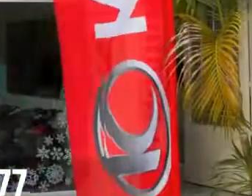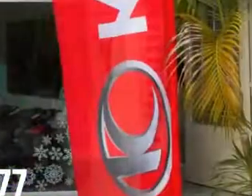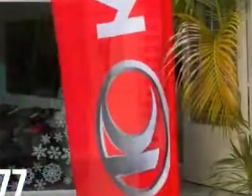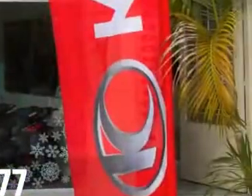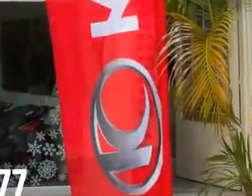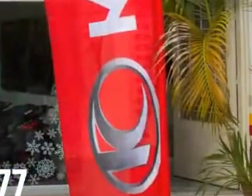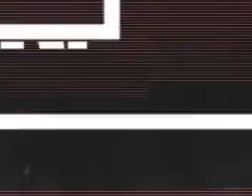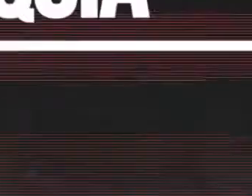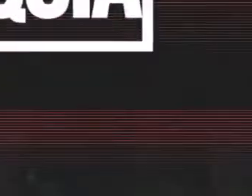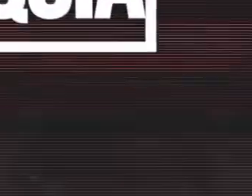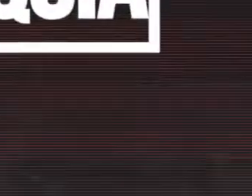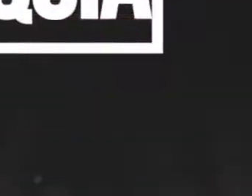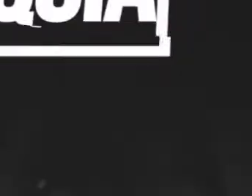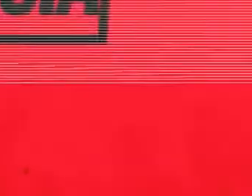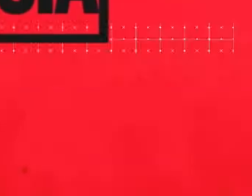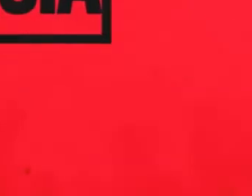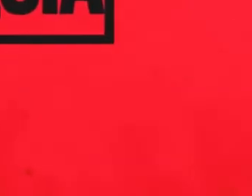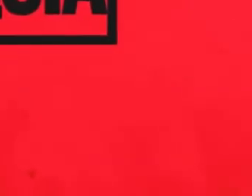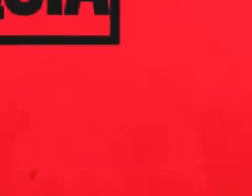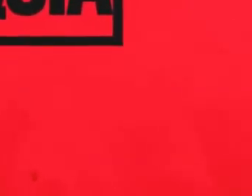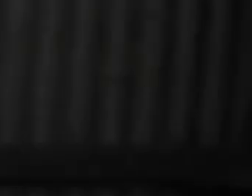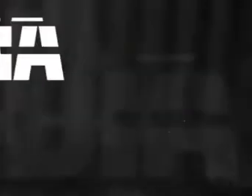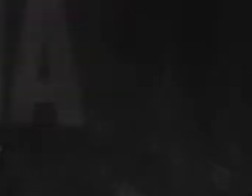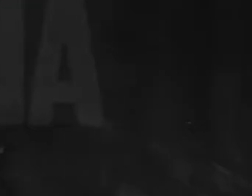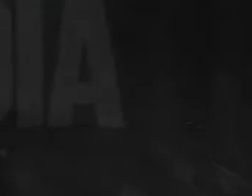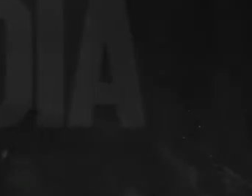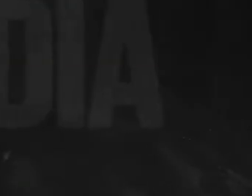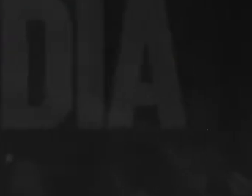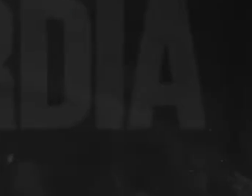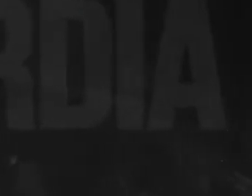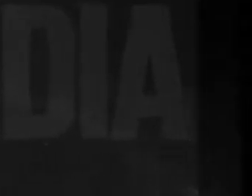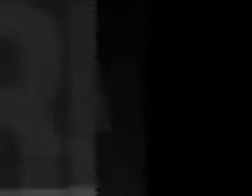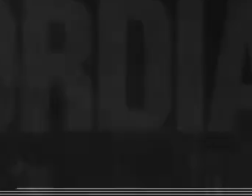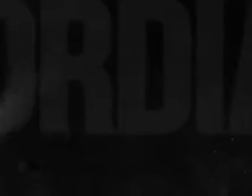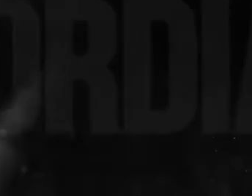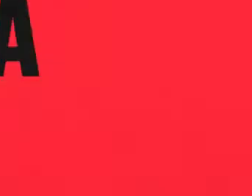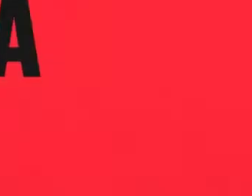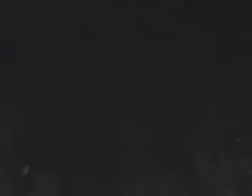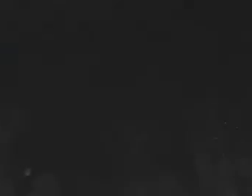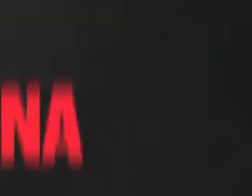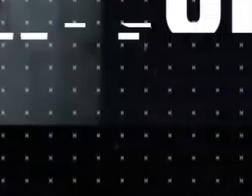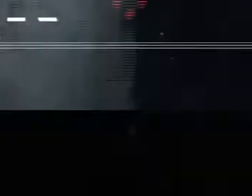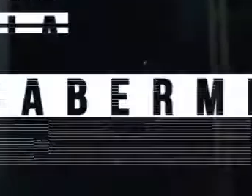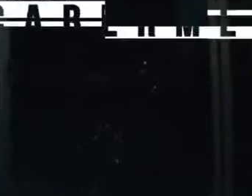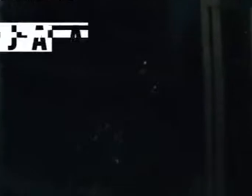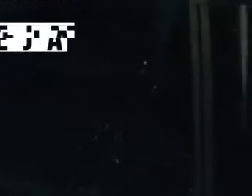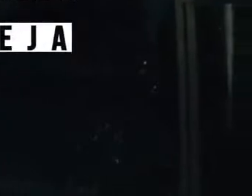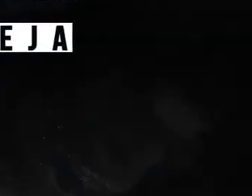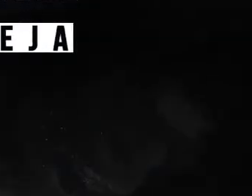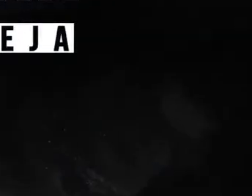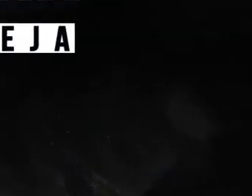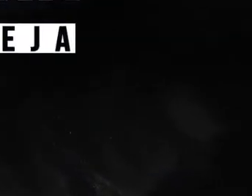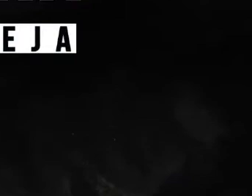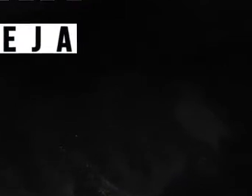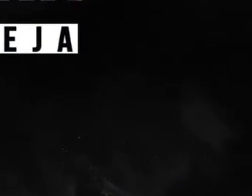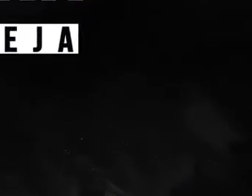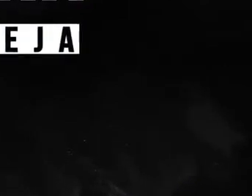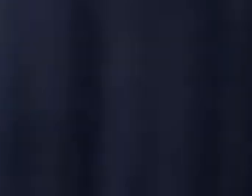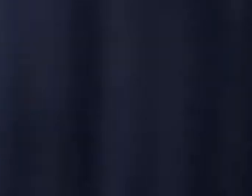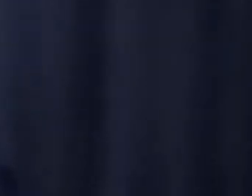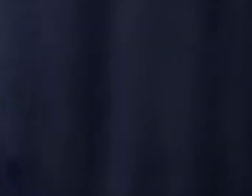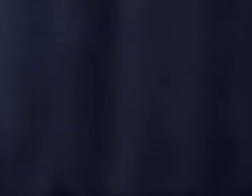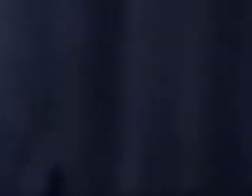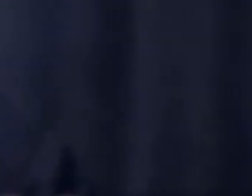Motos. La Cuasiparroquia Señor de la Divina Misericordia presenta desde Nueva York para Barranca Bermeja